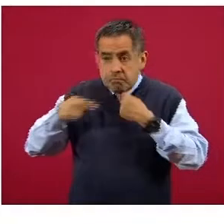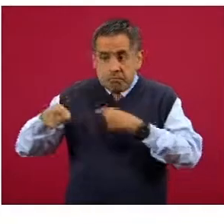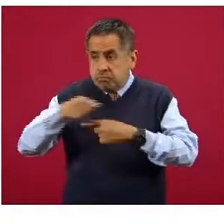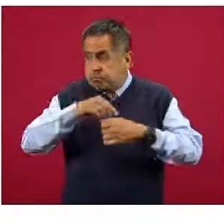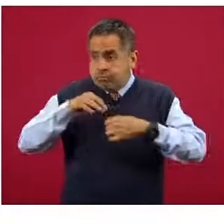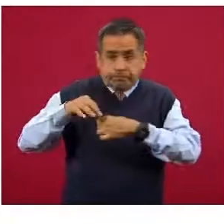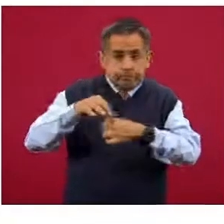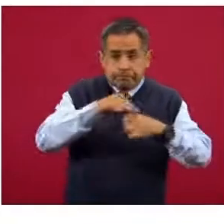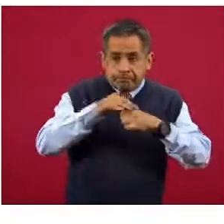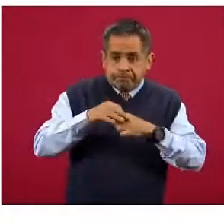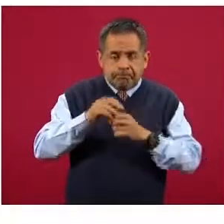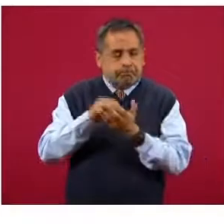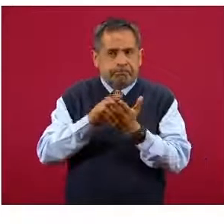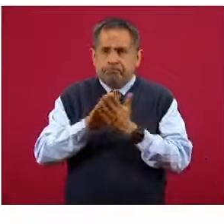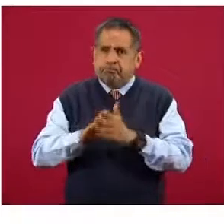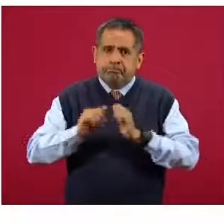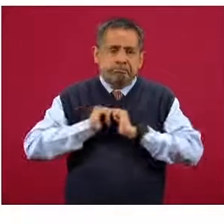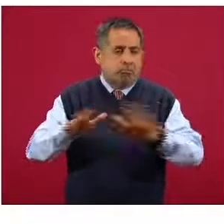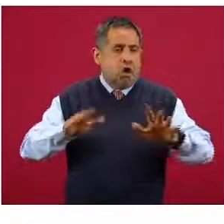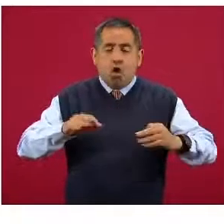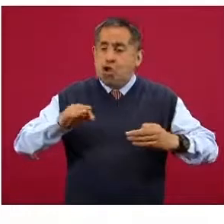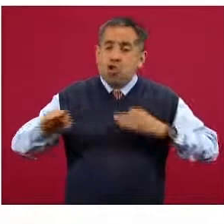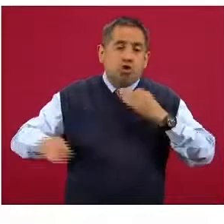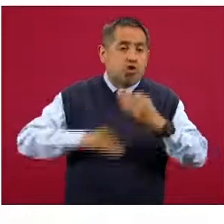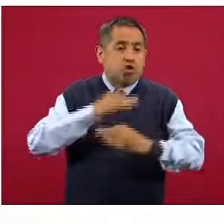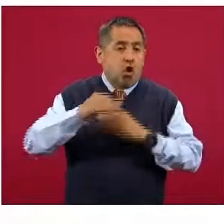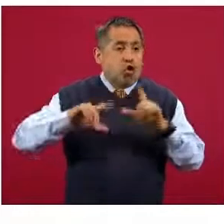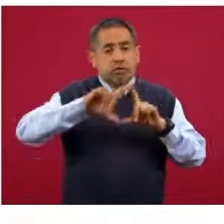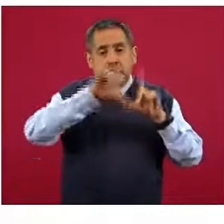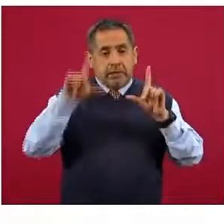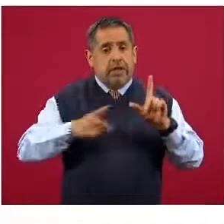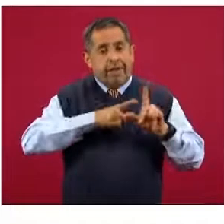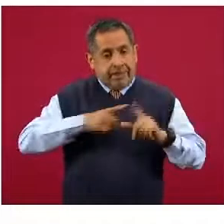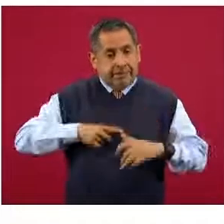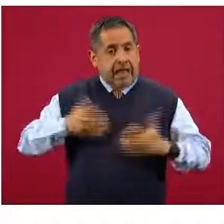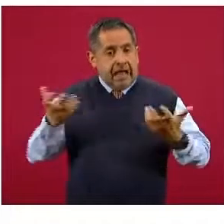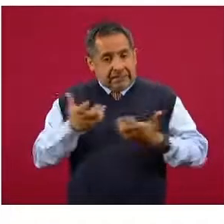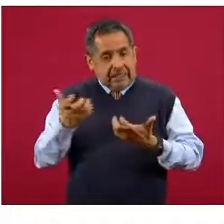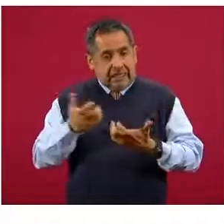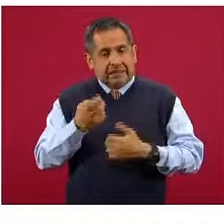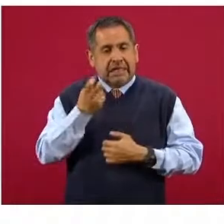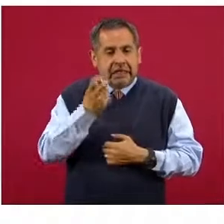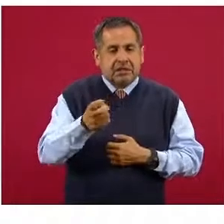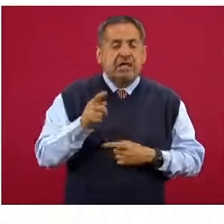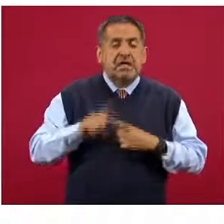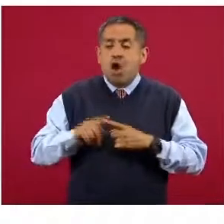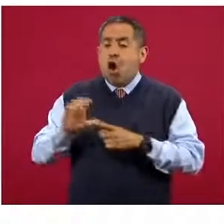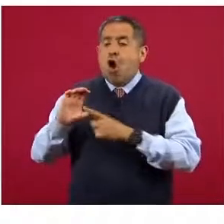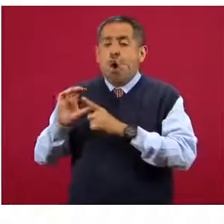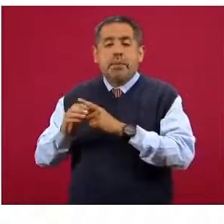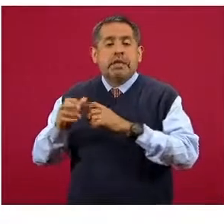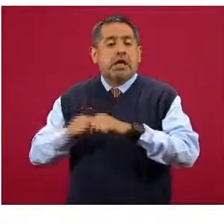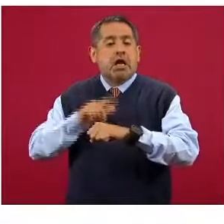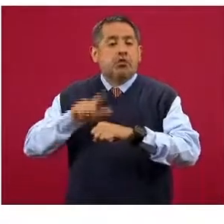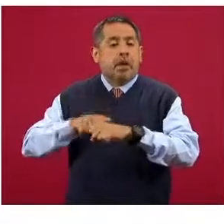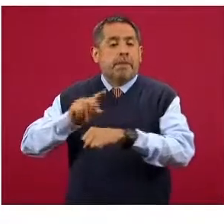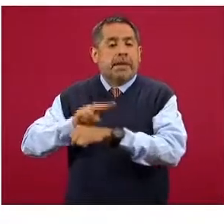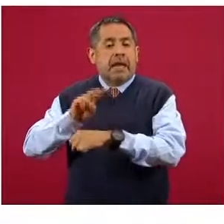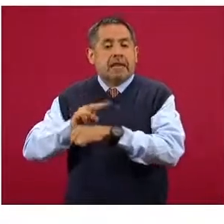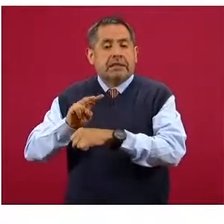para todo el Sistema Nacional de Vigilancia Epidemiológica precisamente por el Comité Nacional de